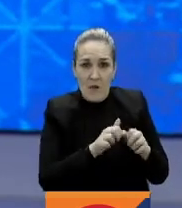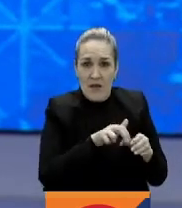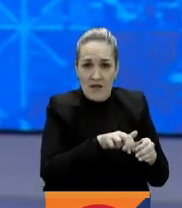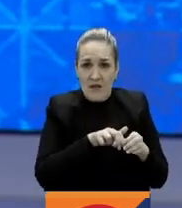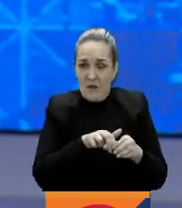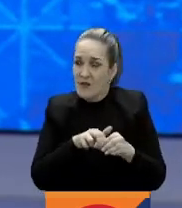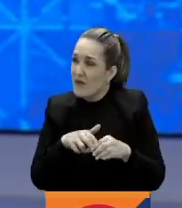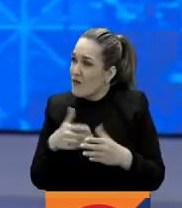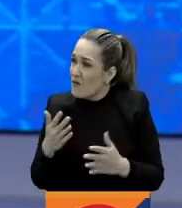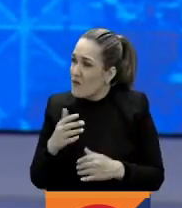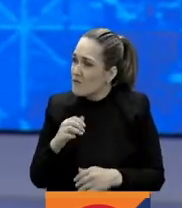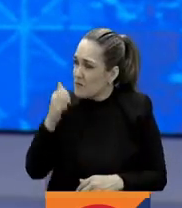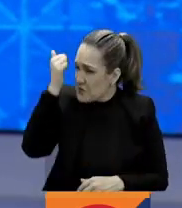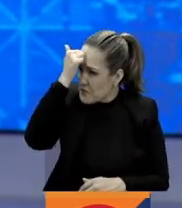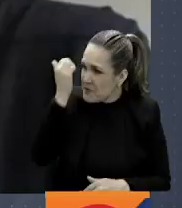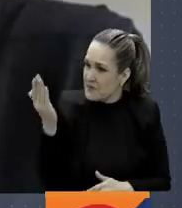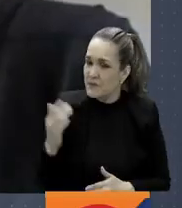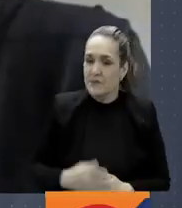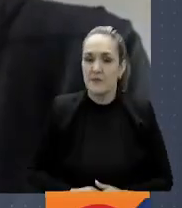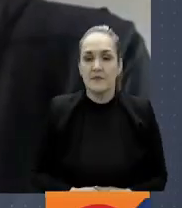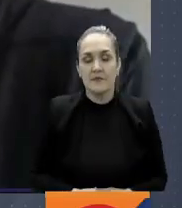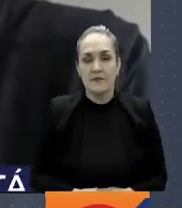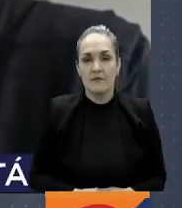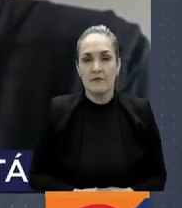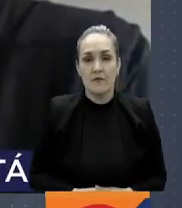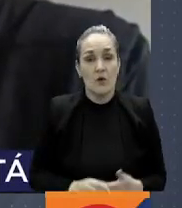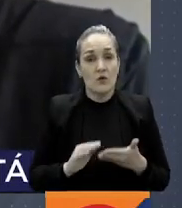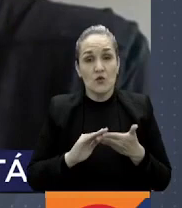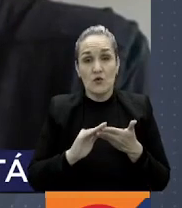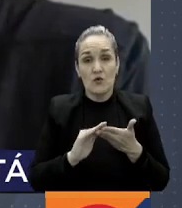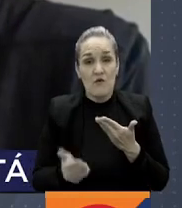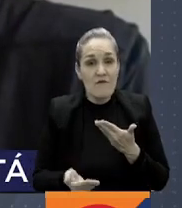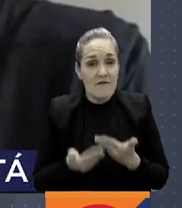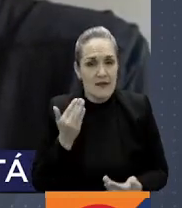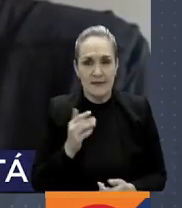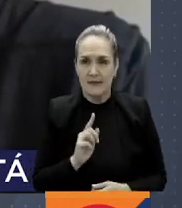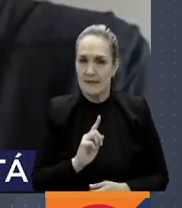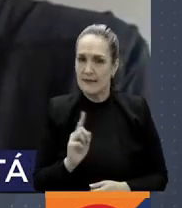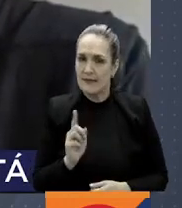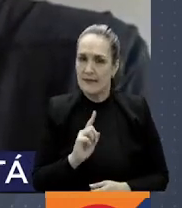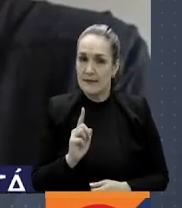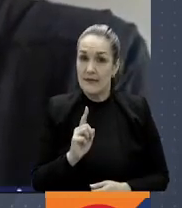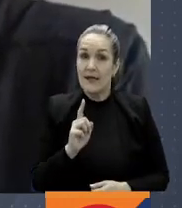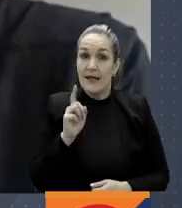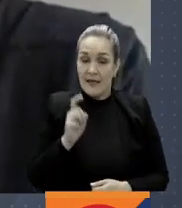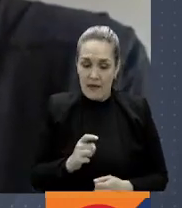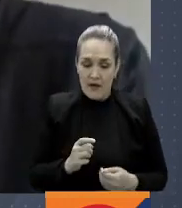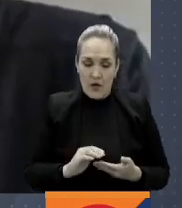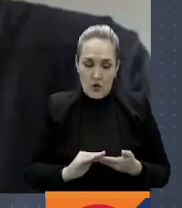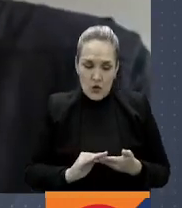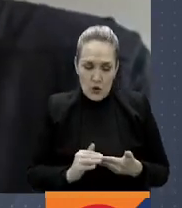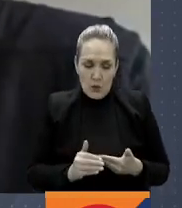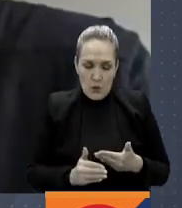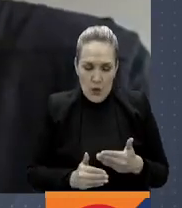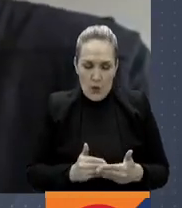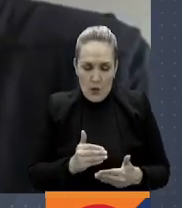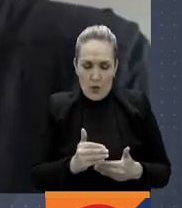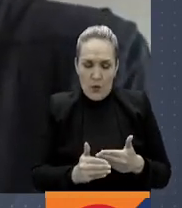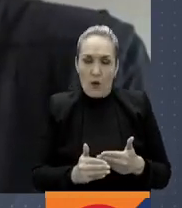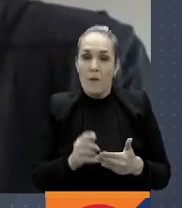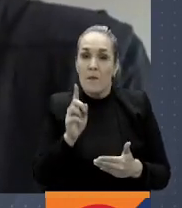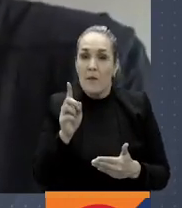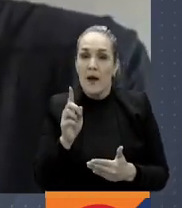José Stani. No hay soluciones fáciles y tienen que pasar estas soluciones tanto por decisiones